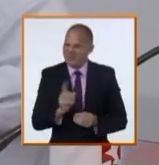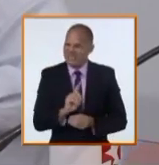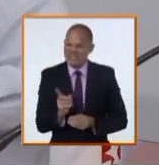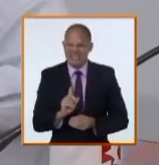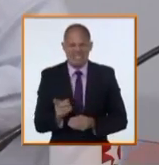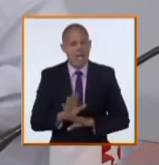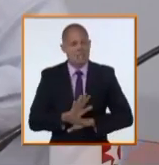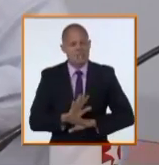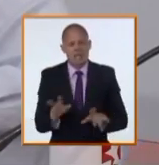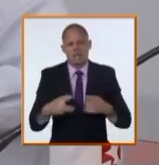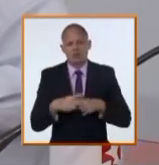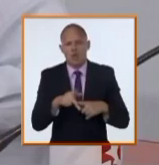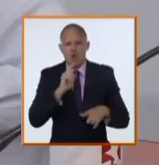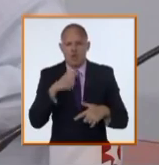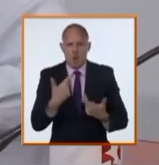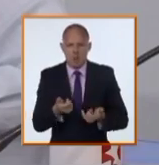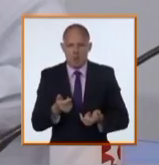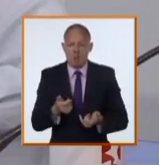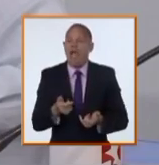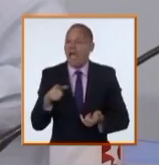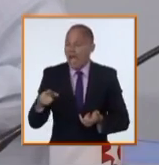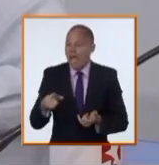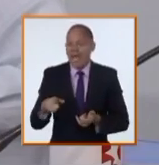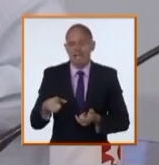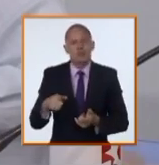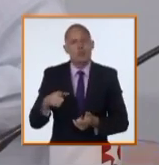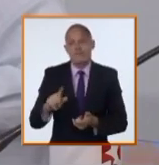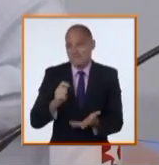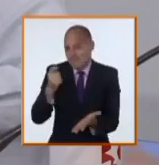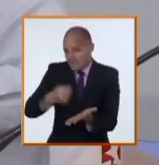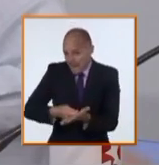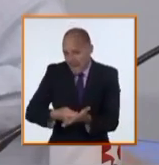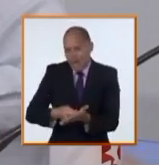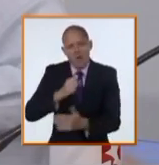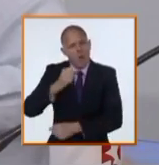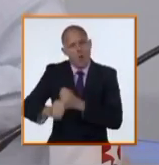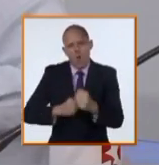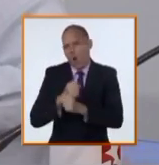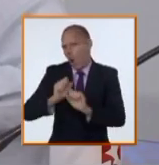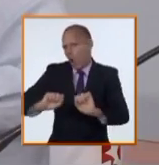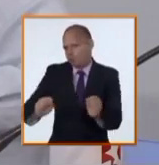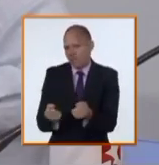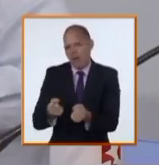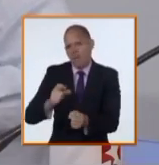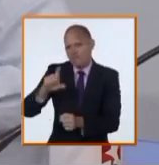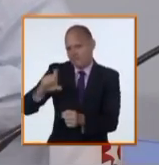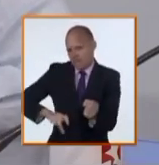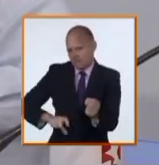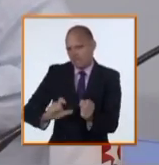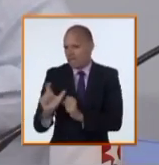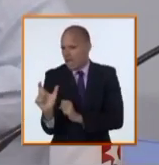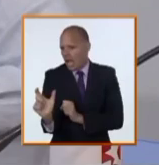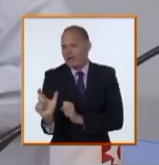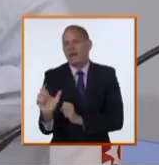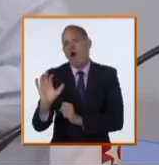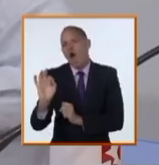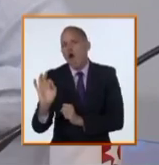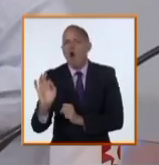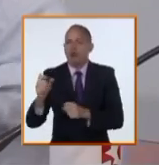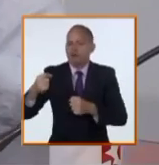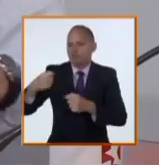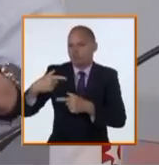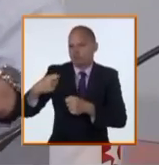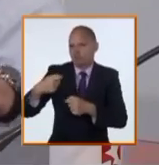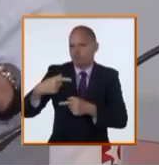que se aceptan los pagos exclusivamente empleando los medios de pago electrónico y así lo